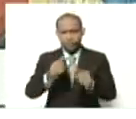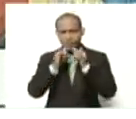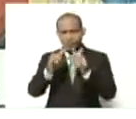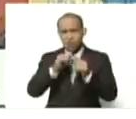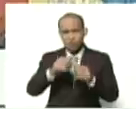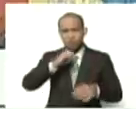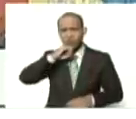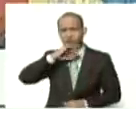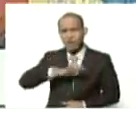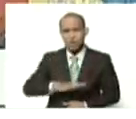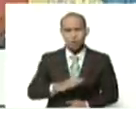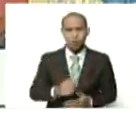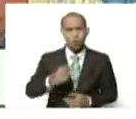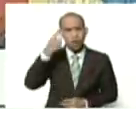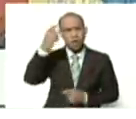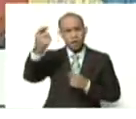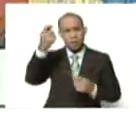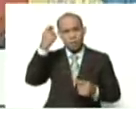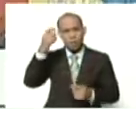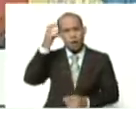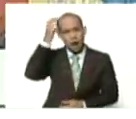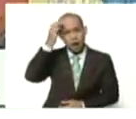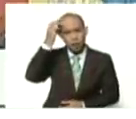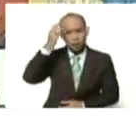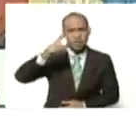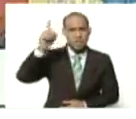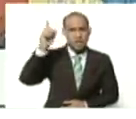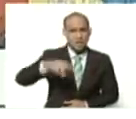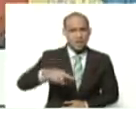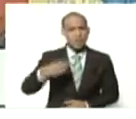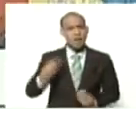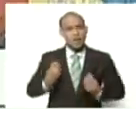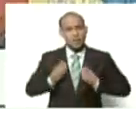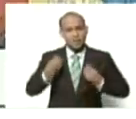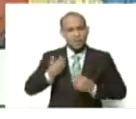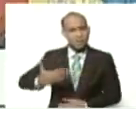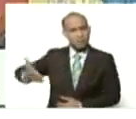la historia, para la memoria y para la conciencia lo que vivimos.